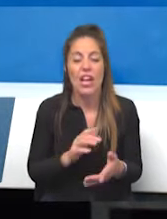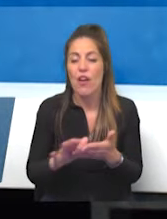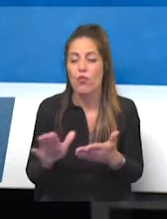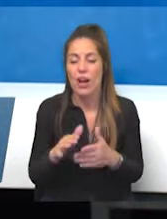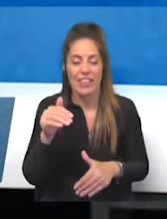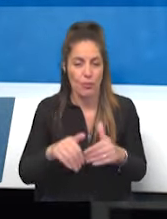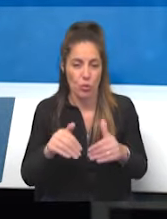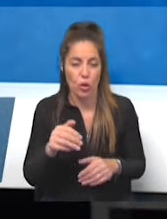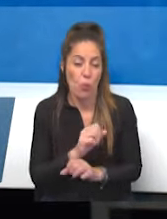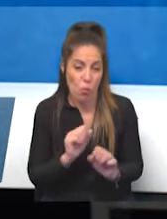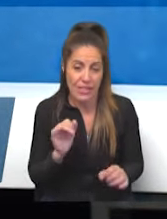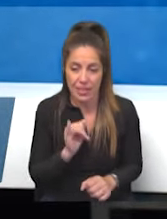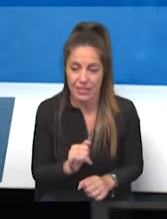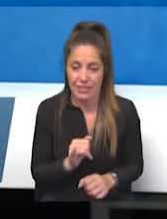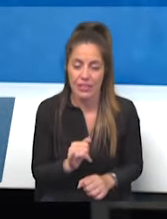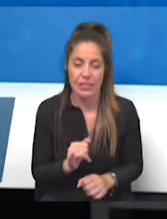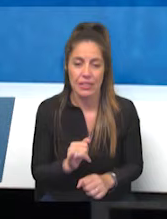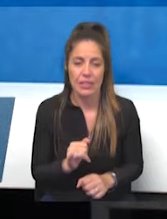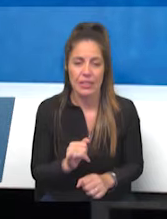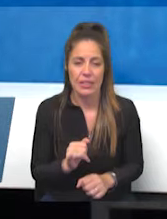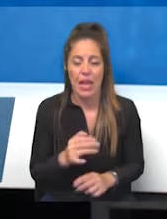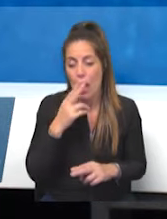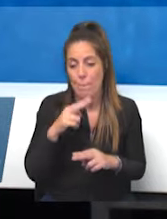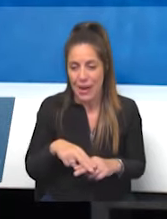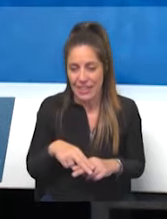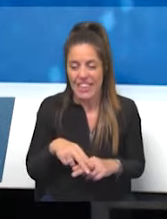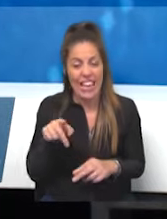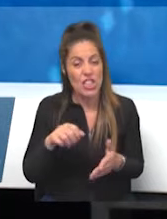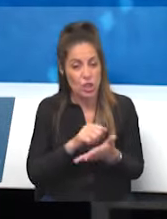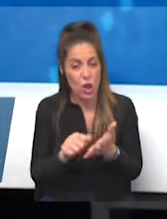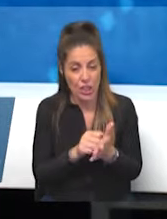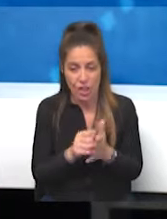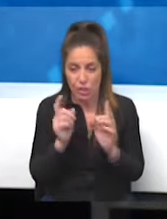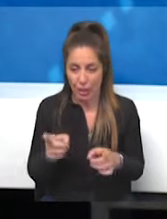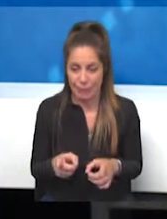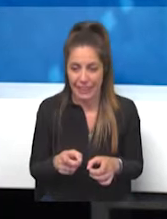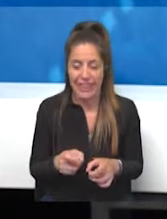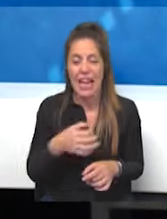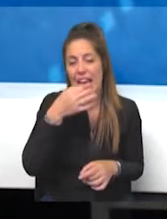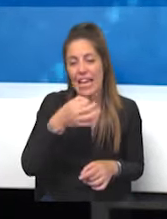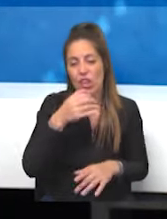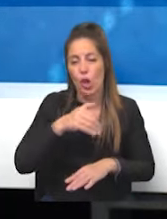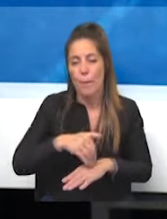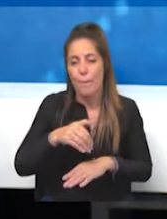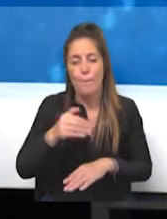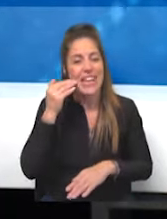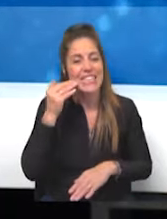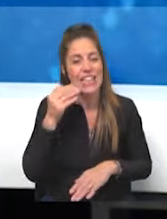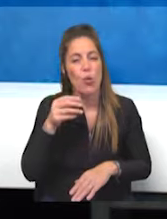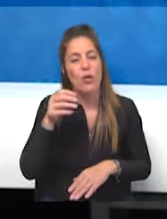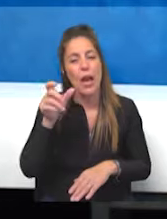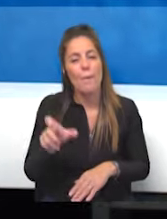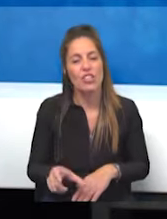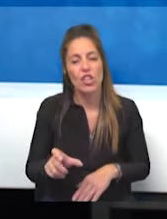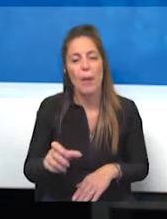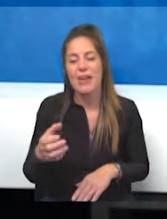votos bueno puede ser el martes me pasó algo en Soriano salgo termina el acto en Mercedes y una señora me dice senador